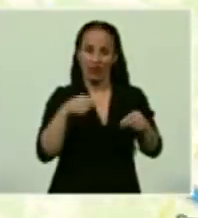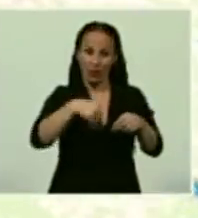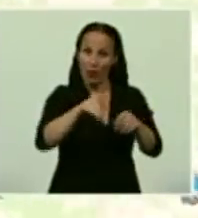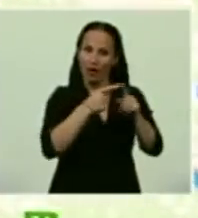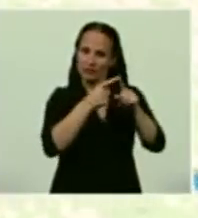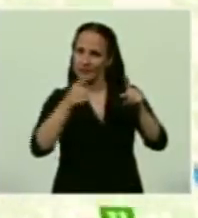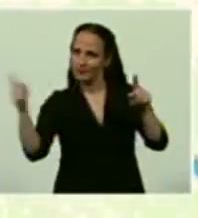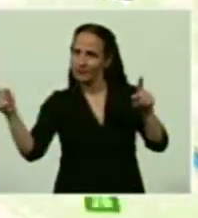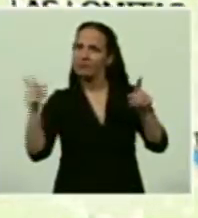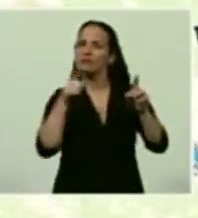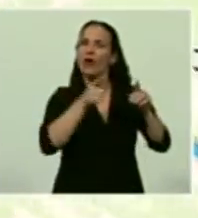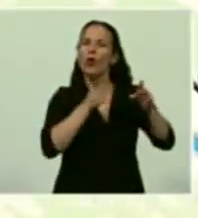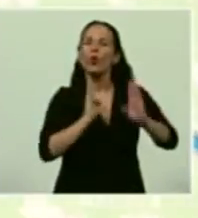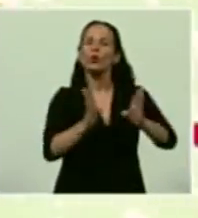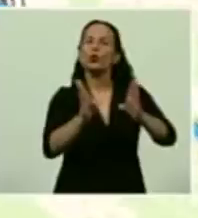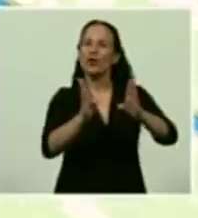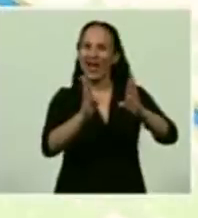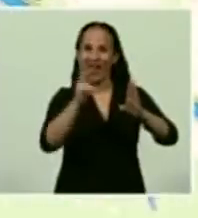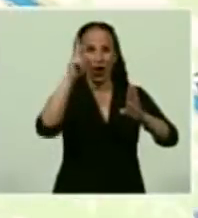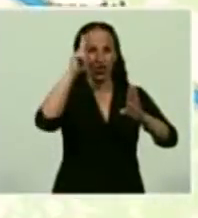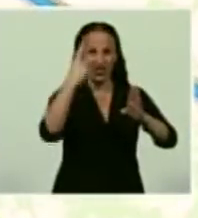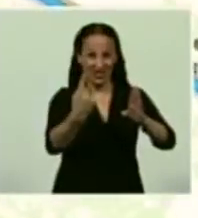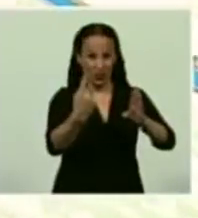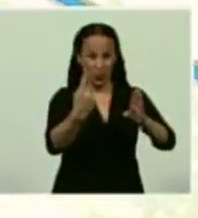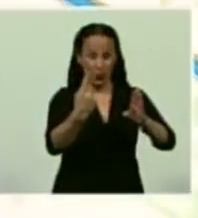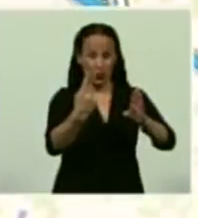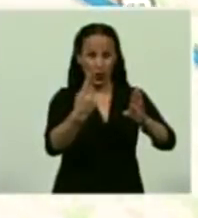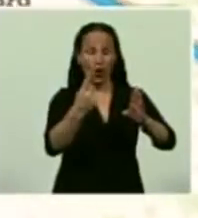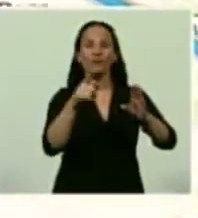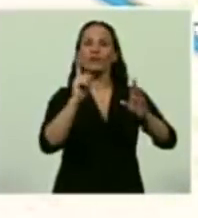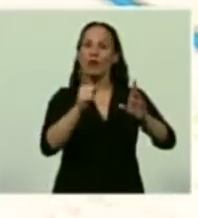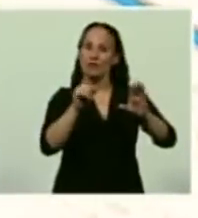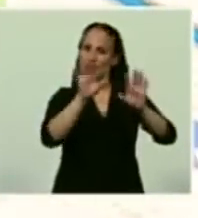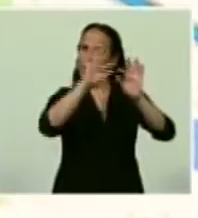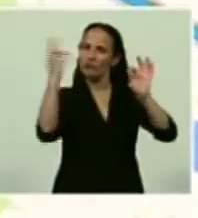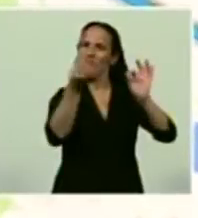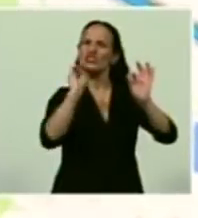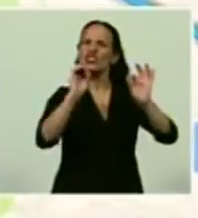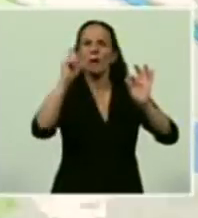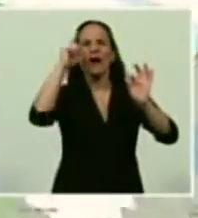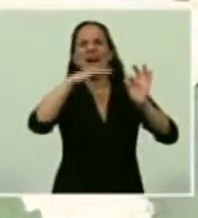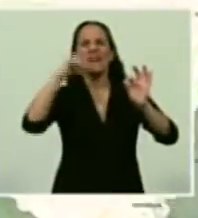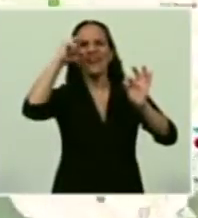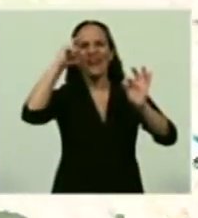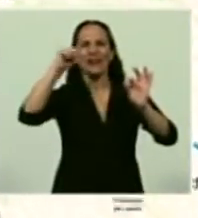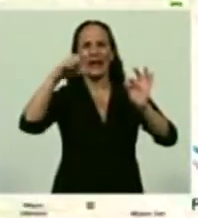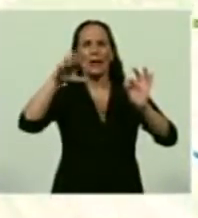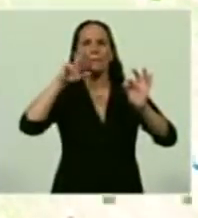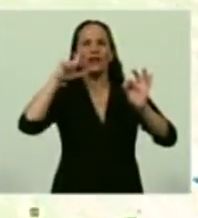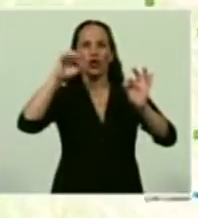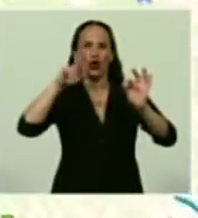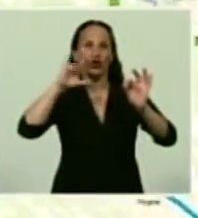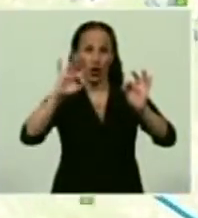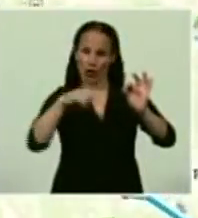longitudinalmente, paralelamente a esa ruta 81, la ruta del eje Capricornio que también construimos, el acueducto que permitirá